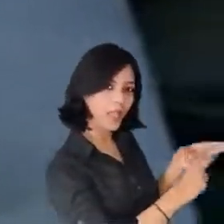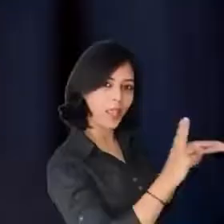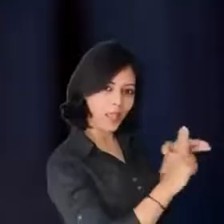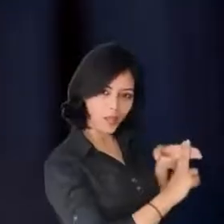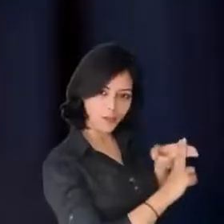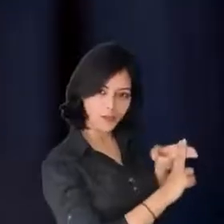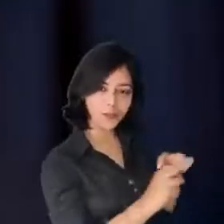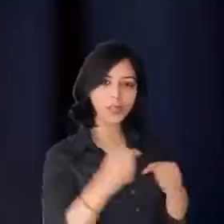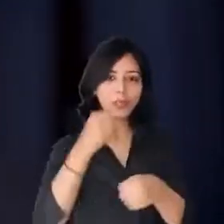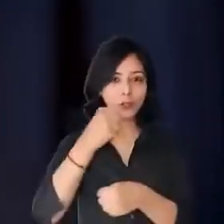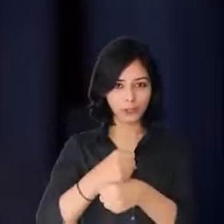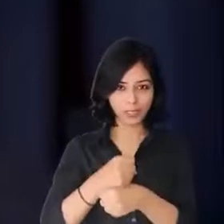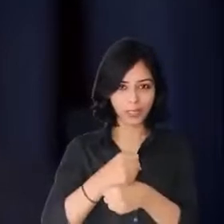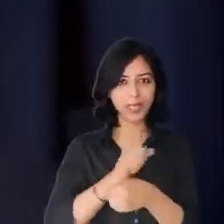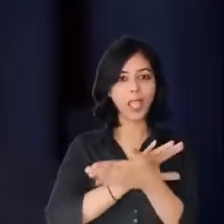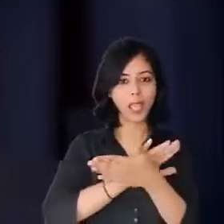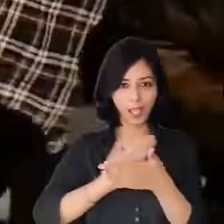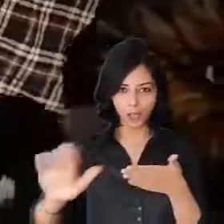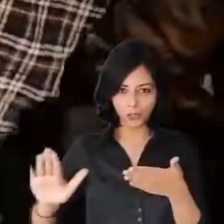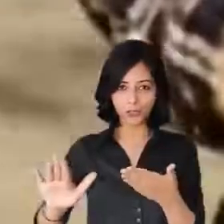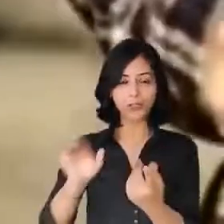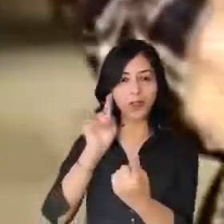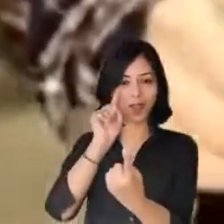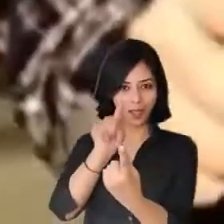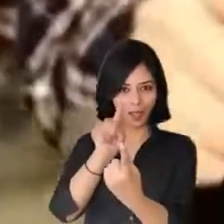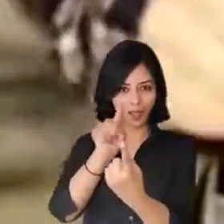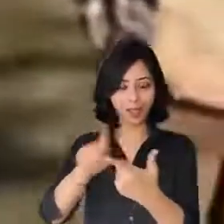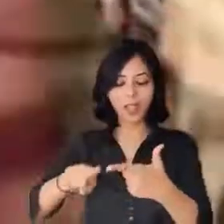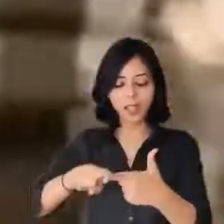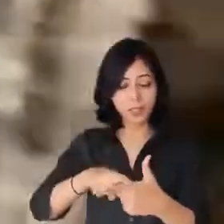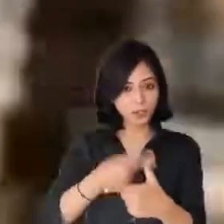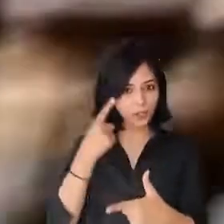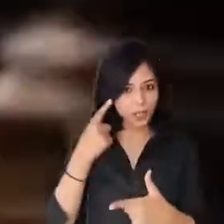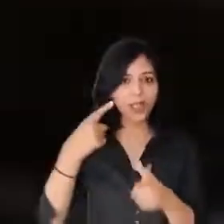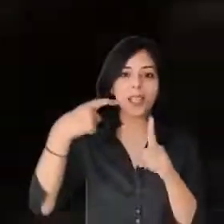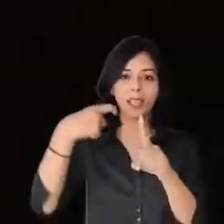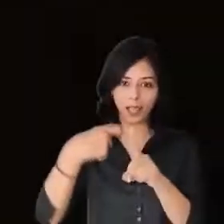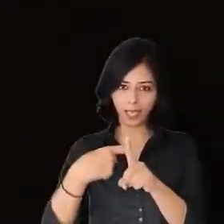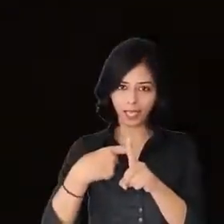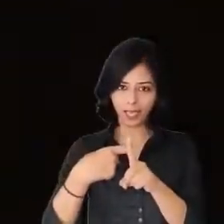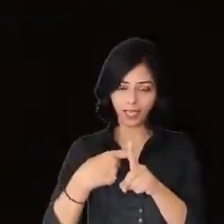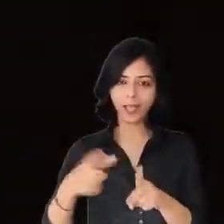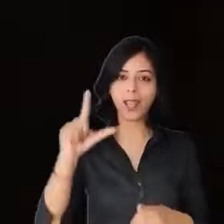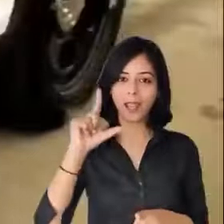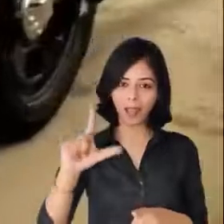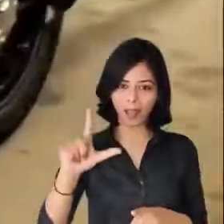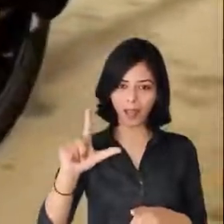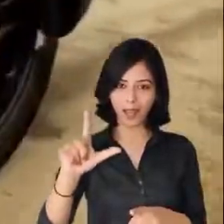9 días con eso en la cabeza todo el tiempo. Diría que las 24 horas.